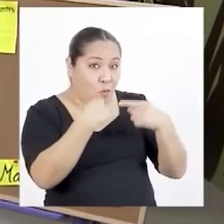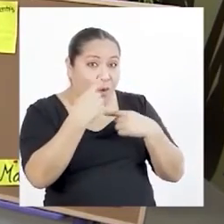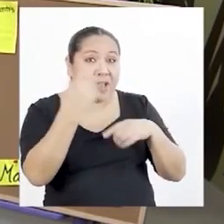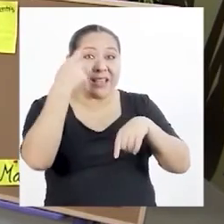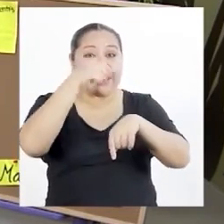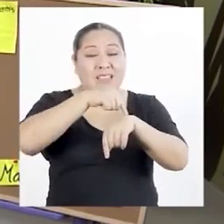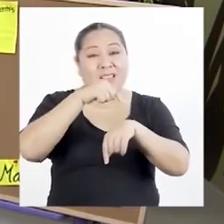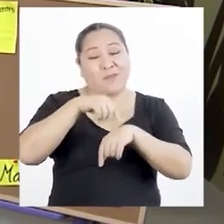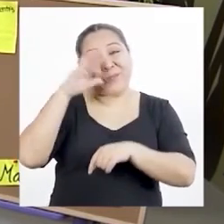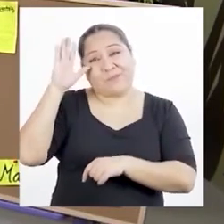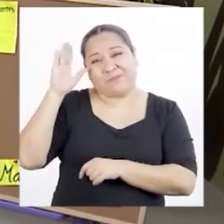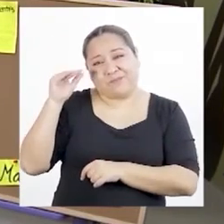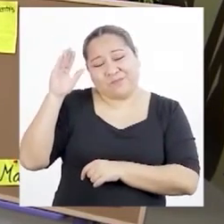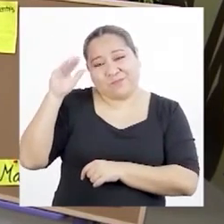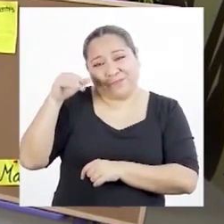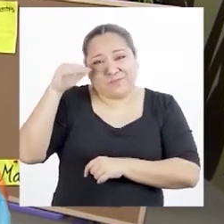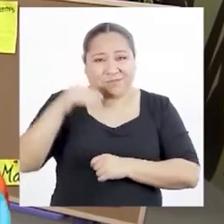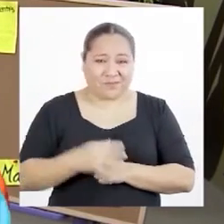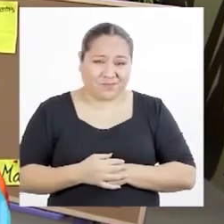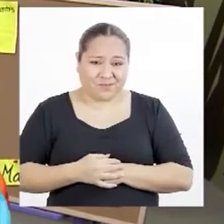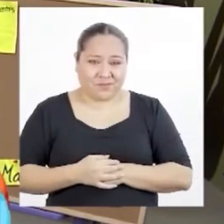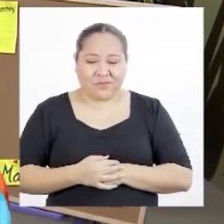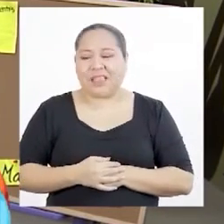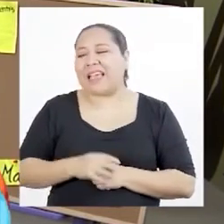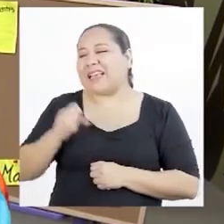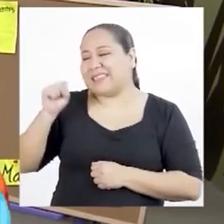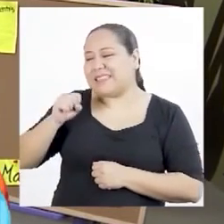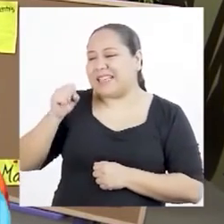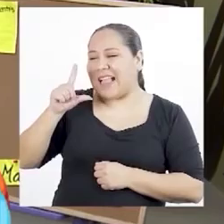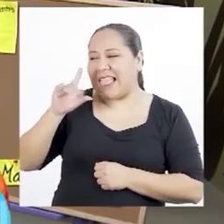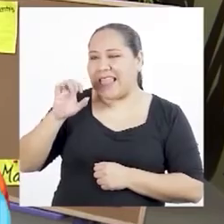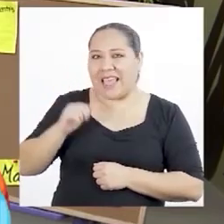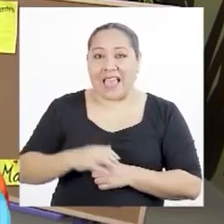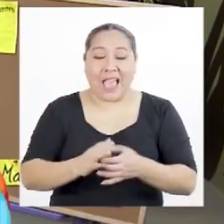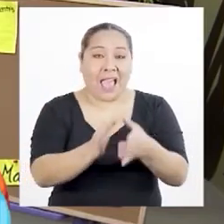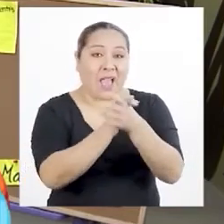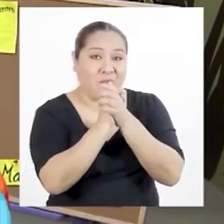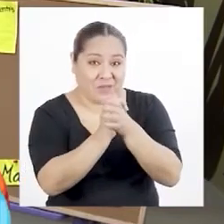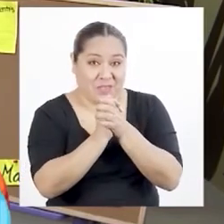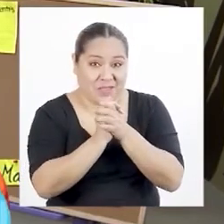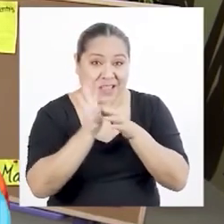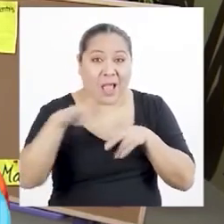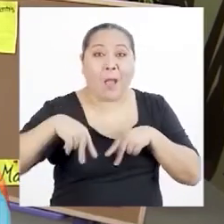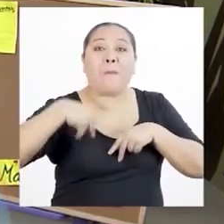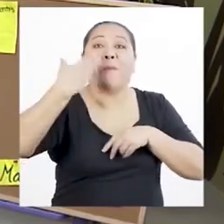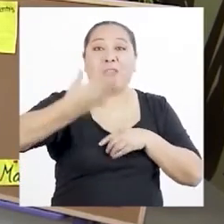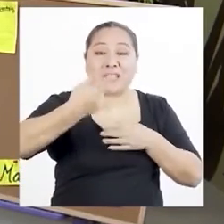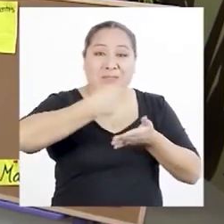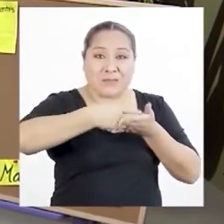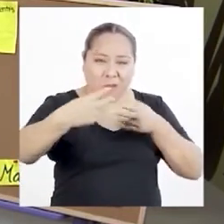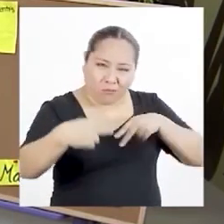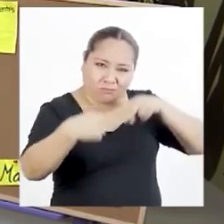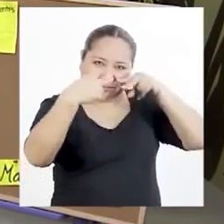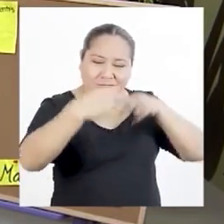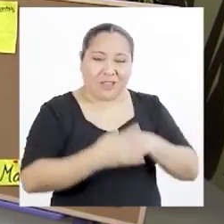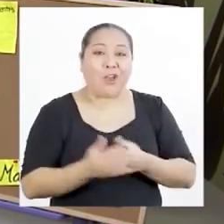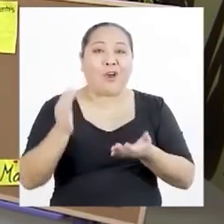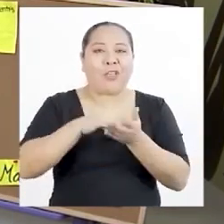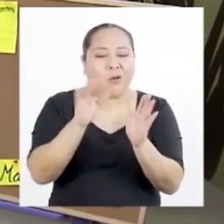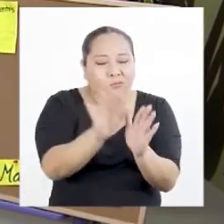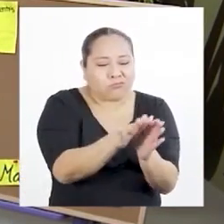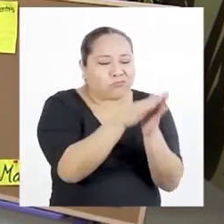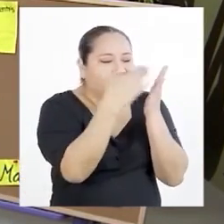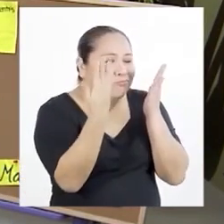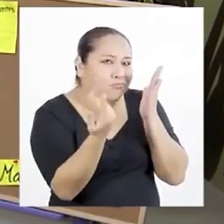la hora de despedirnos. Cierto, Lea. Amigas y amigos, nos vemos la próxima semana cuando volvamos a abrir